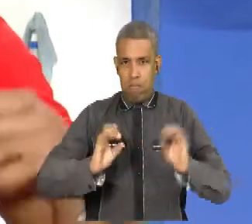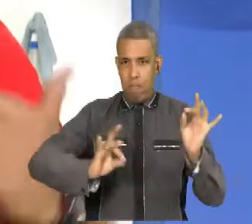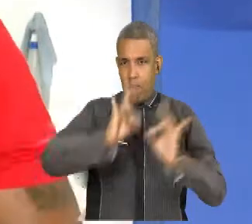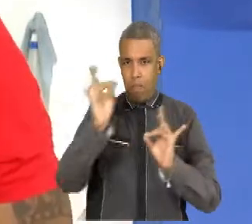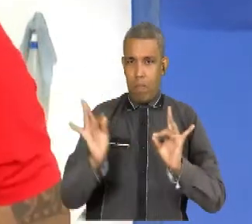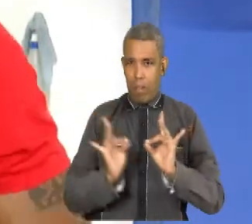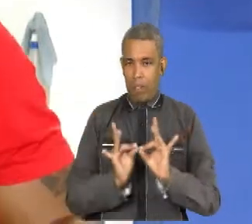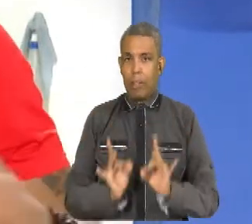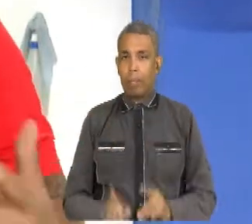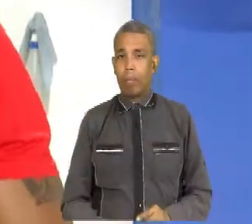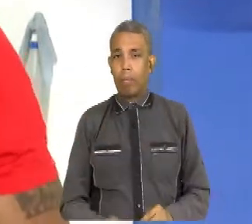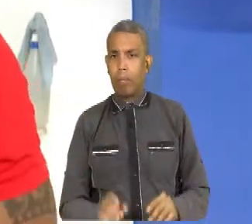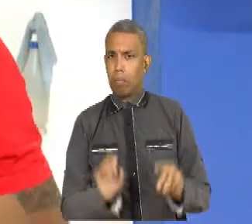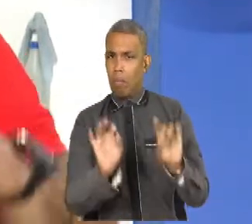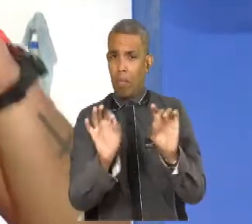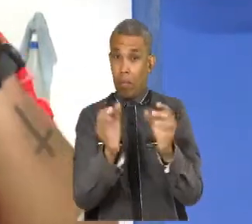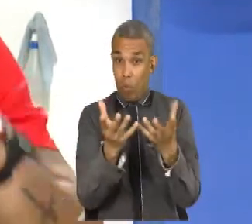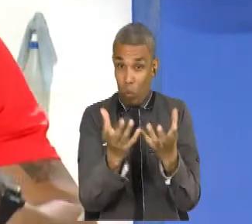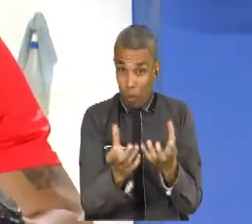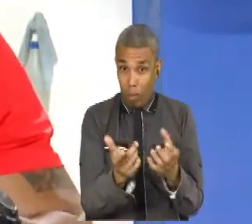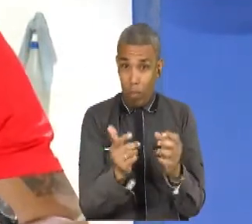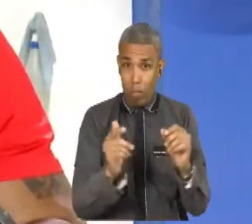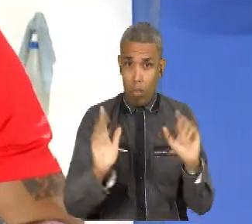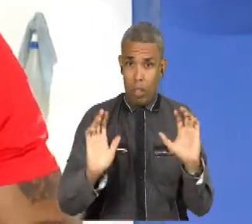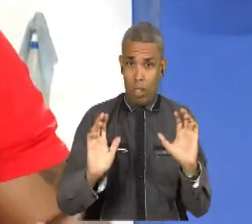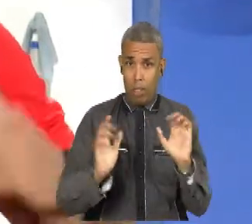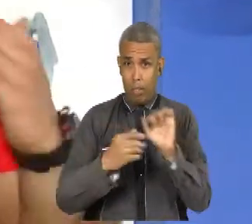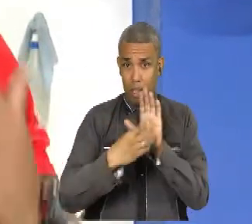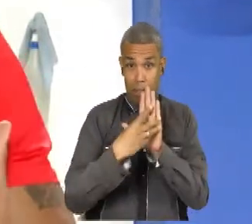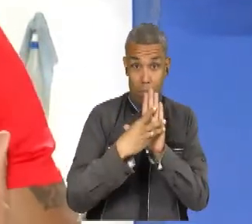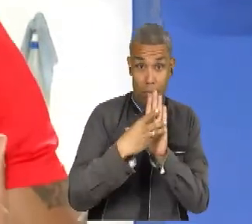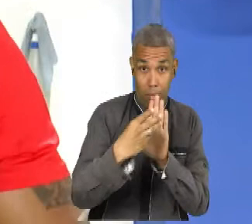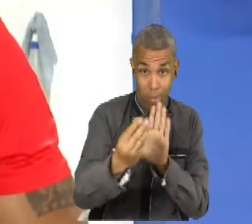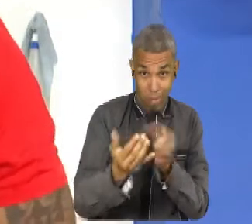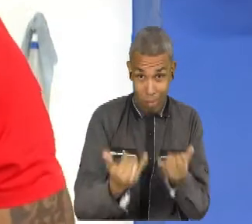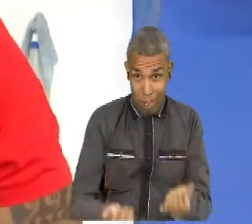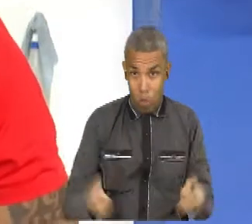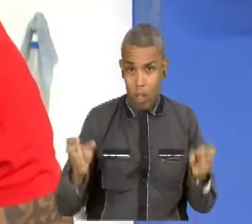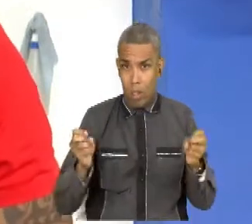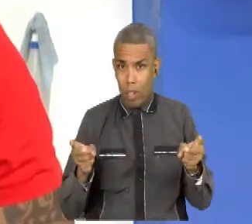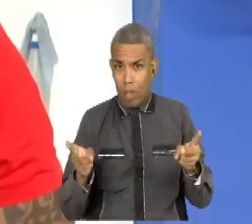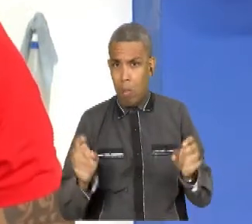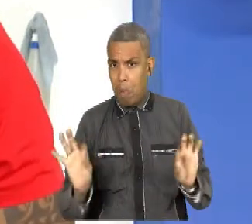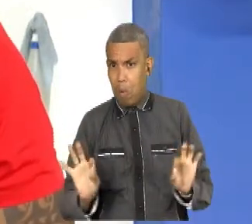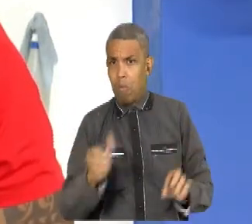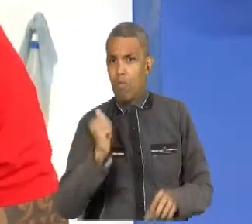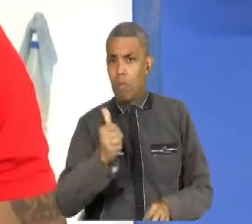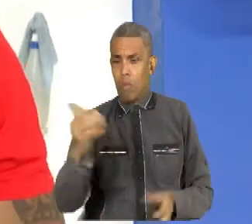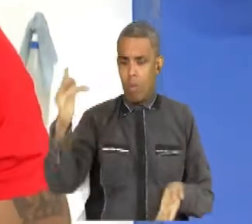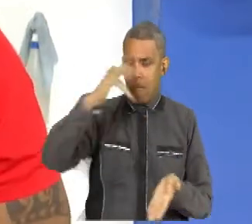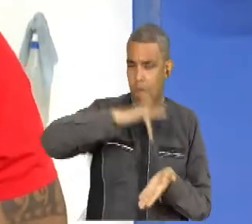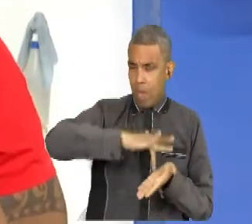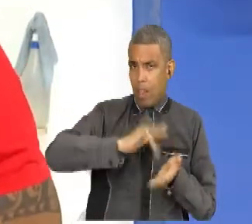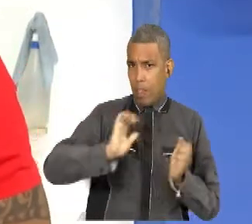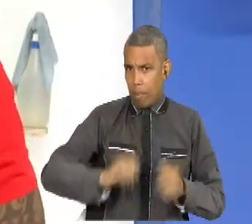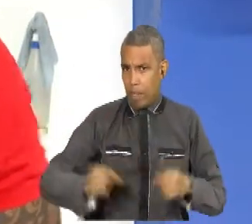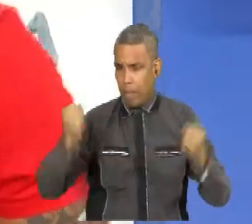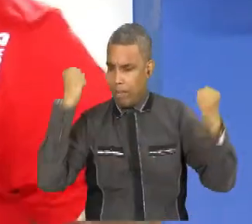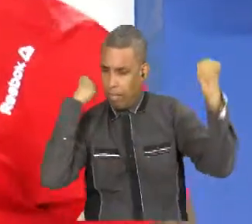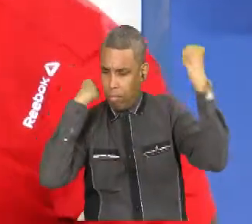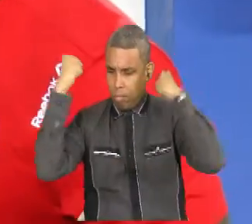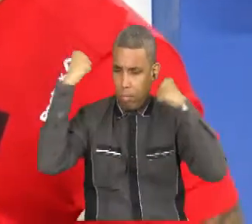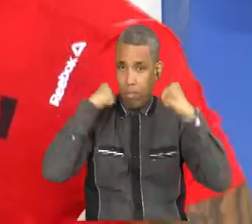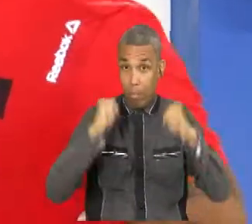casas coman bien, entrenen y esos ejercicios que les va a ayudar mucho para que se empiecen a entrenar,